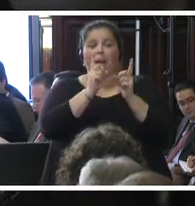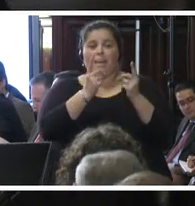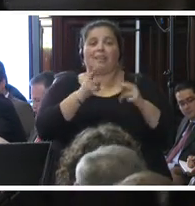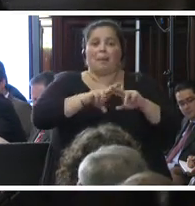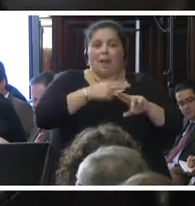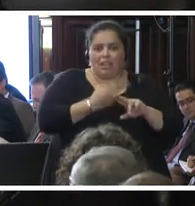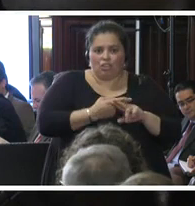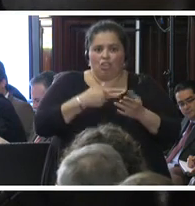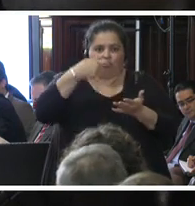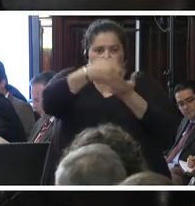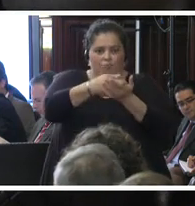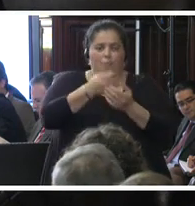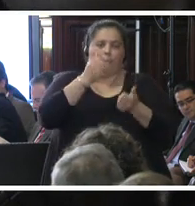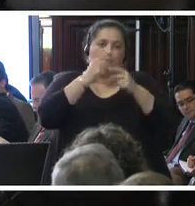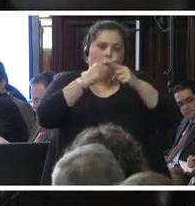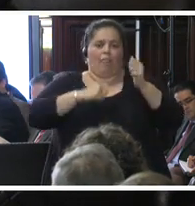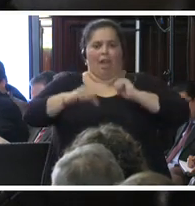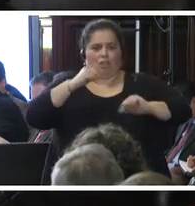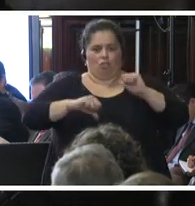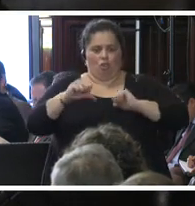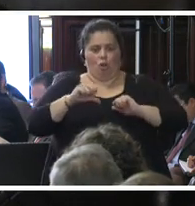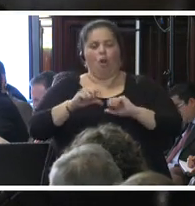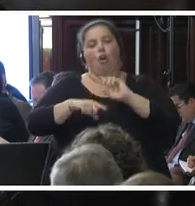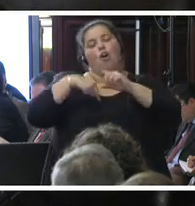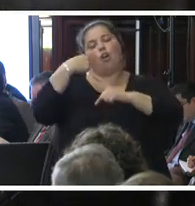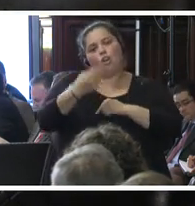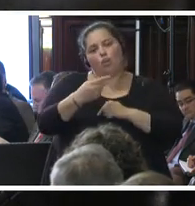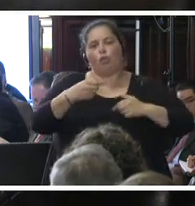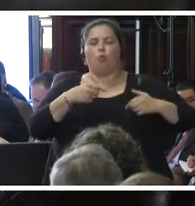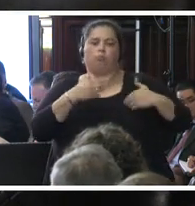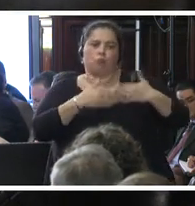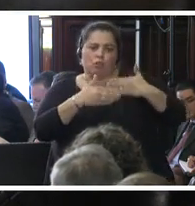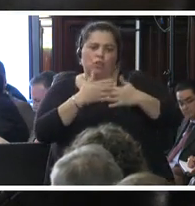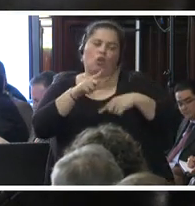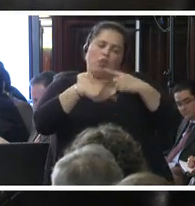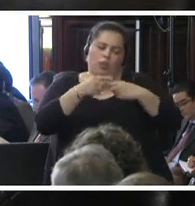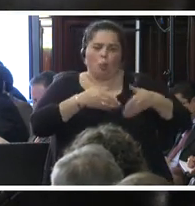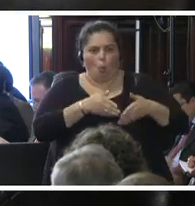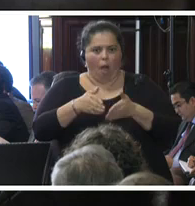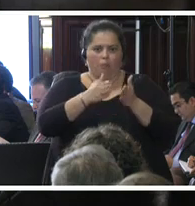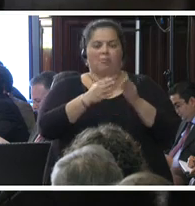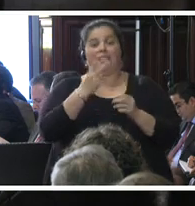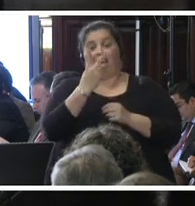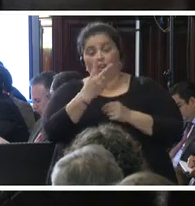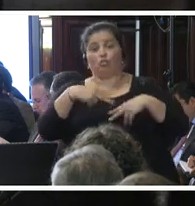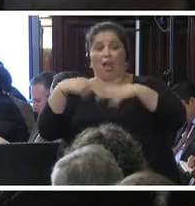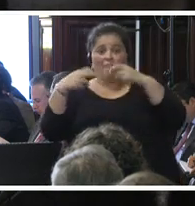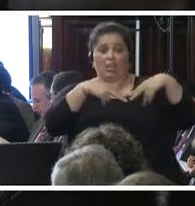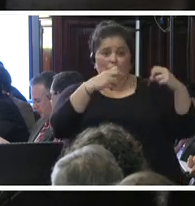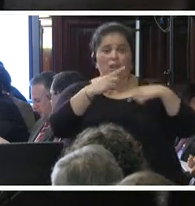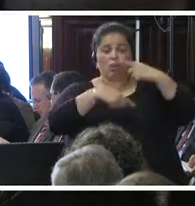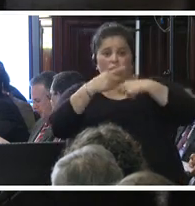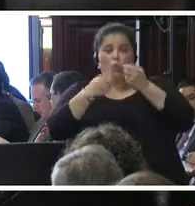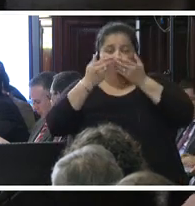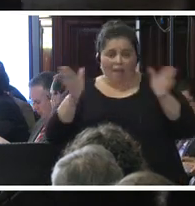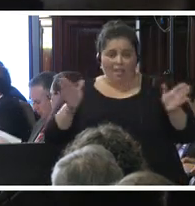resto del proceso sigue en su curso. Estas 2 averiguaciones siguen abiertas y se